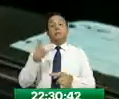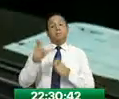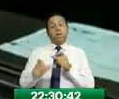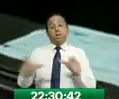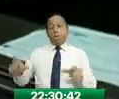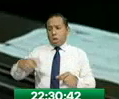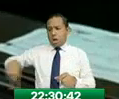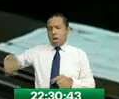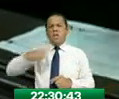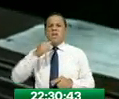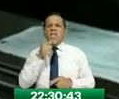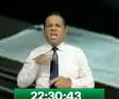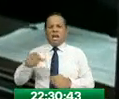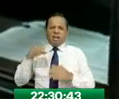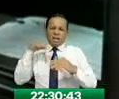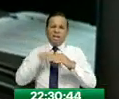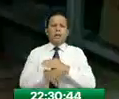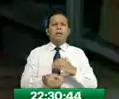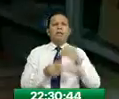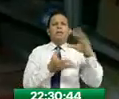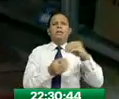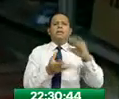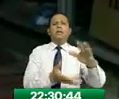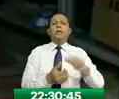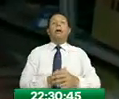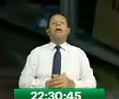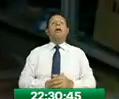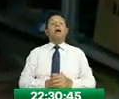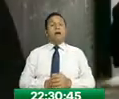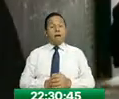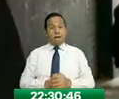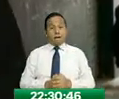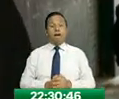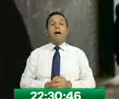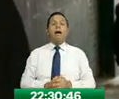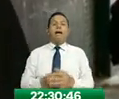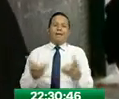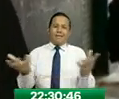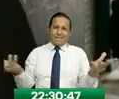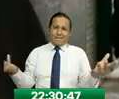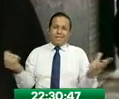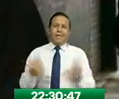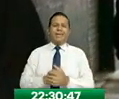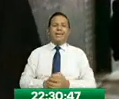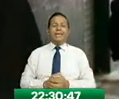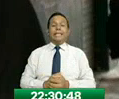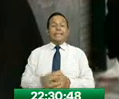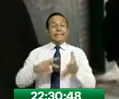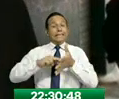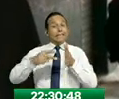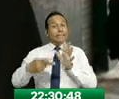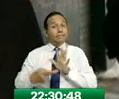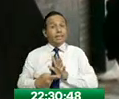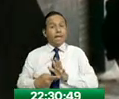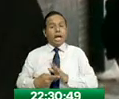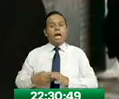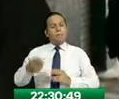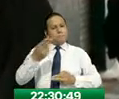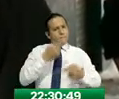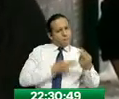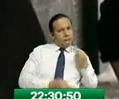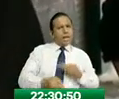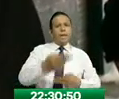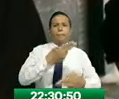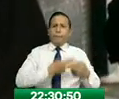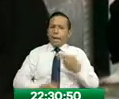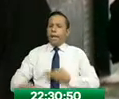son comerciantes que esperaron por casi 2 meses recibir mercadería. Hemos dejado de vender, de atender a los